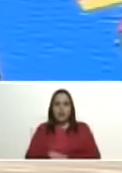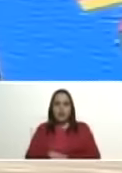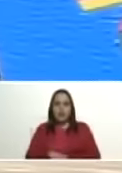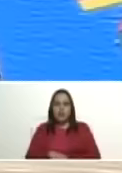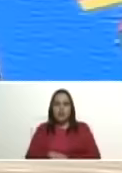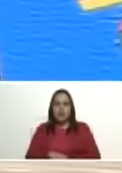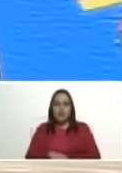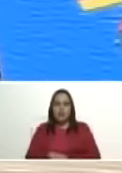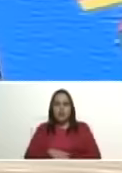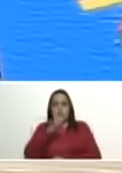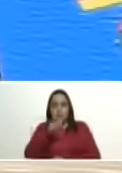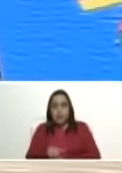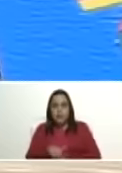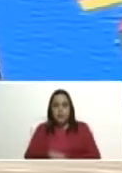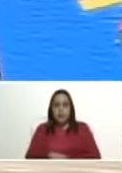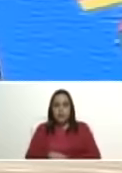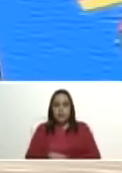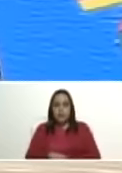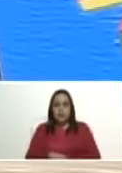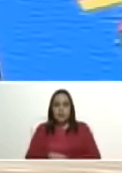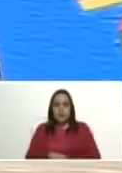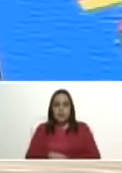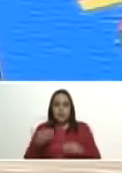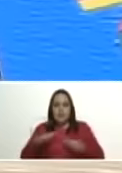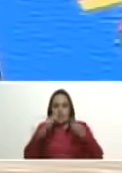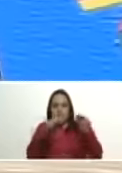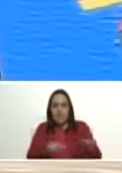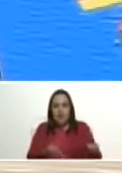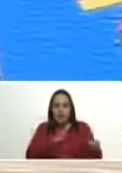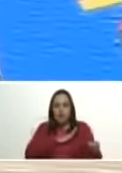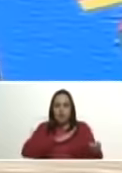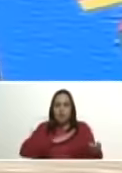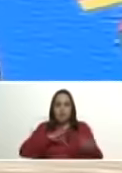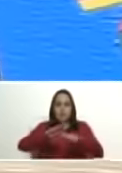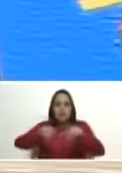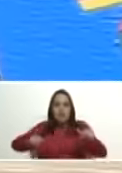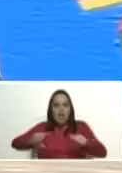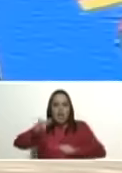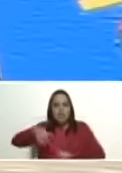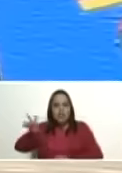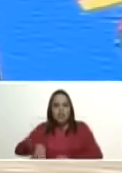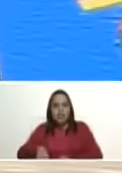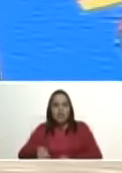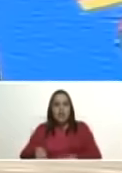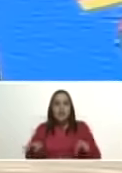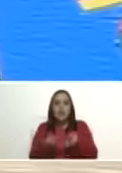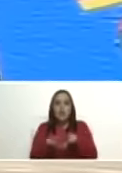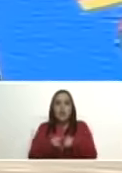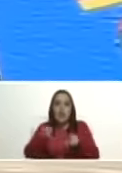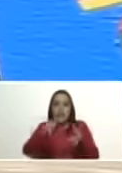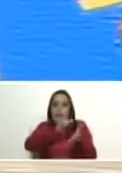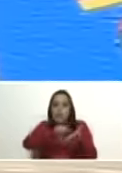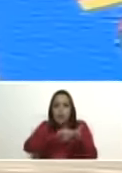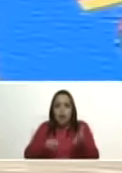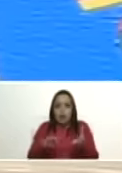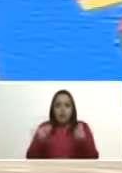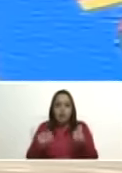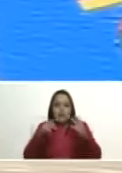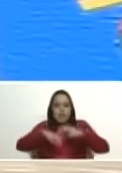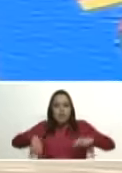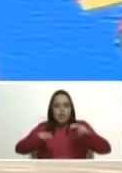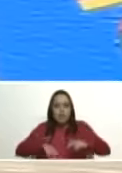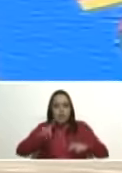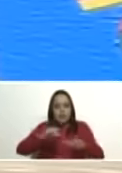que de llegar al poder le entregaran el territorio Esequibo, como quedó registrado en numerosos documentos y